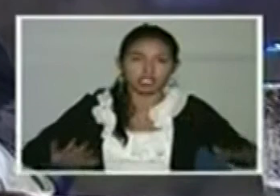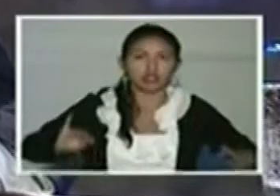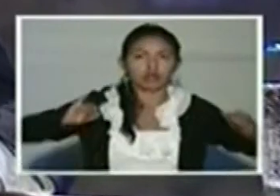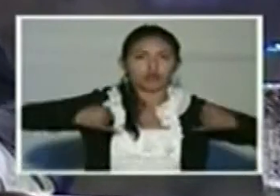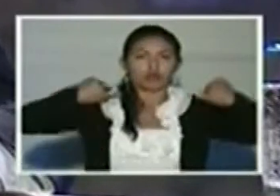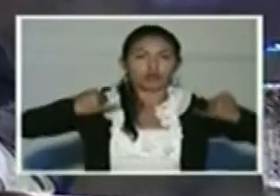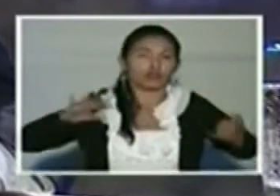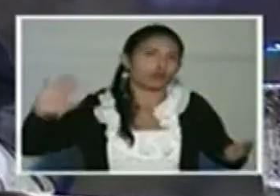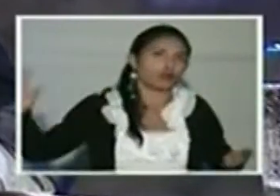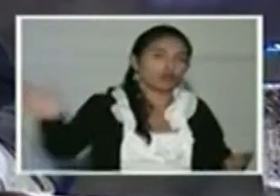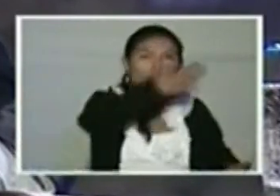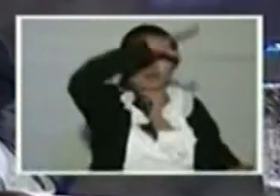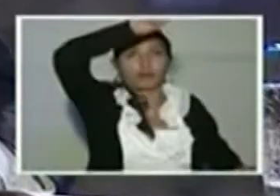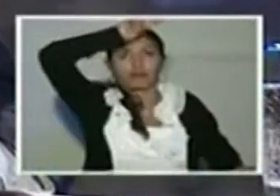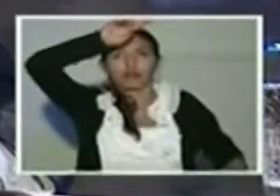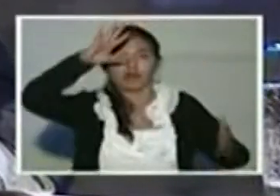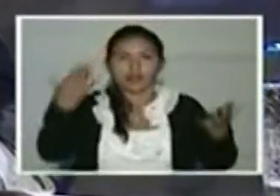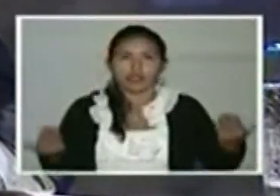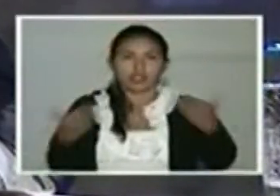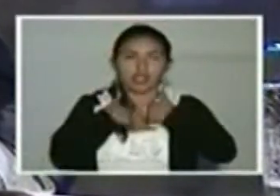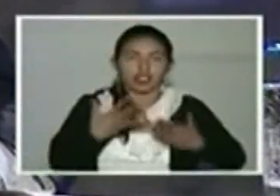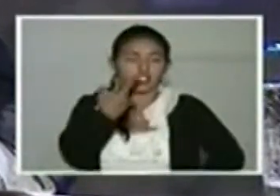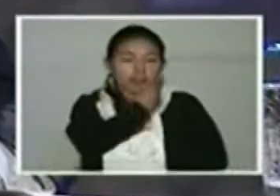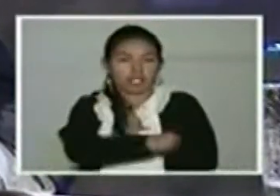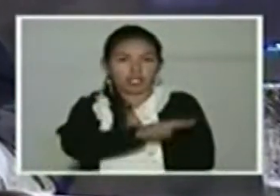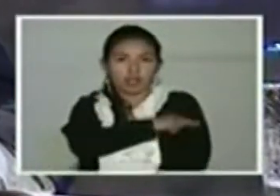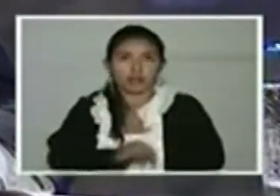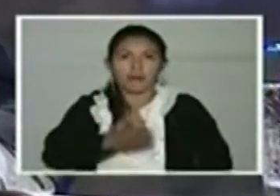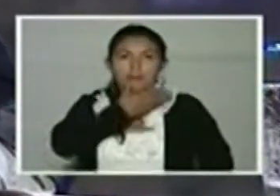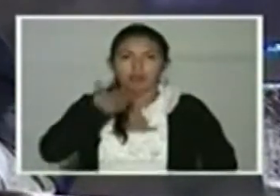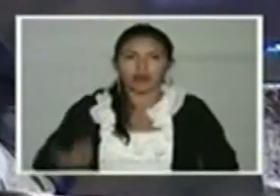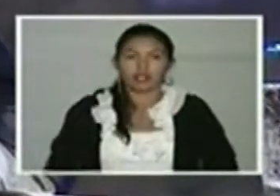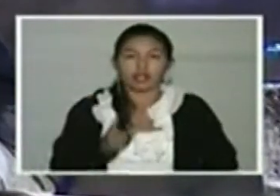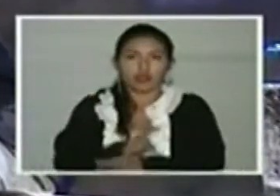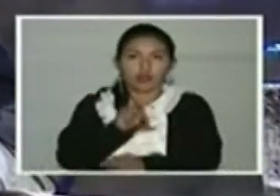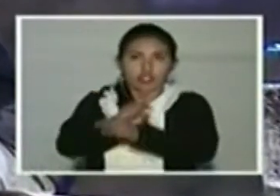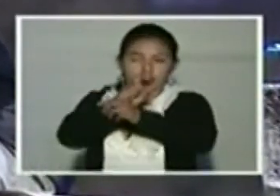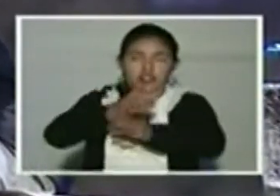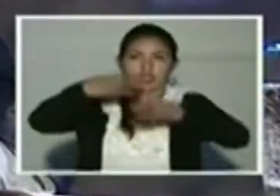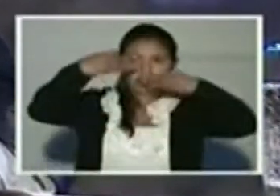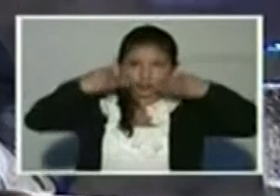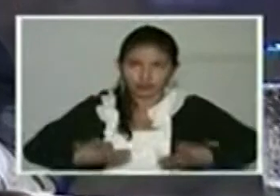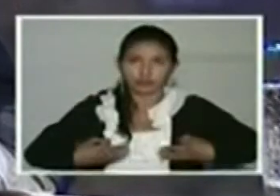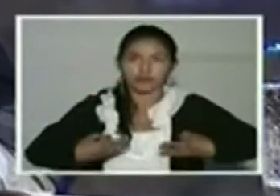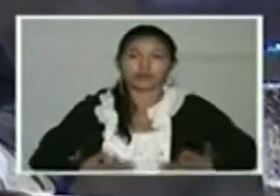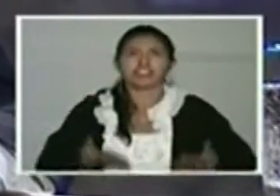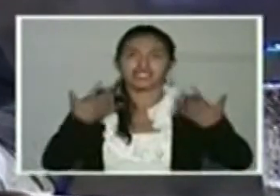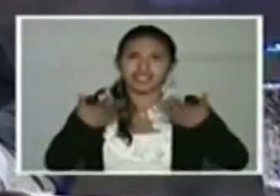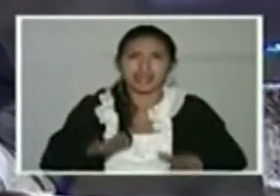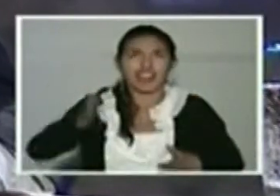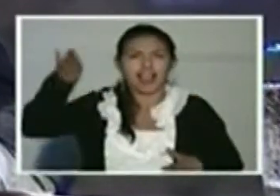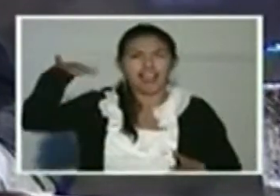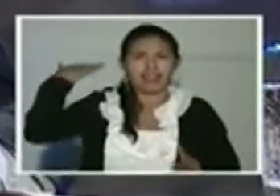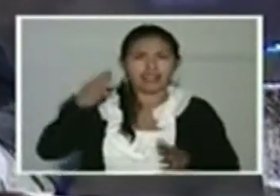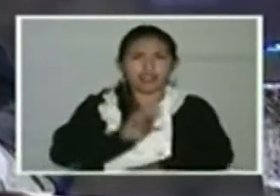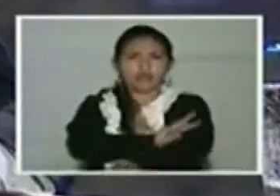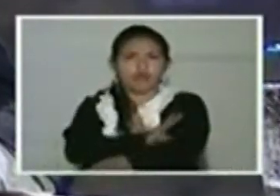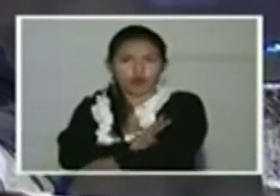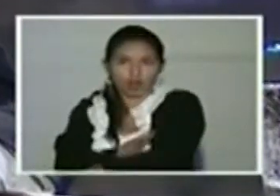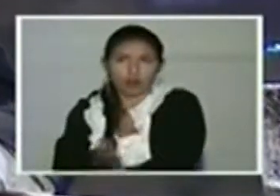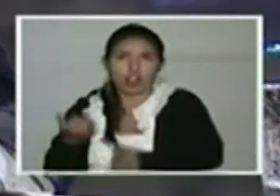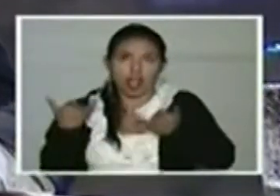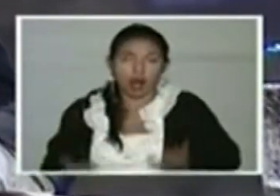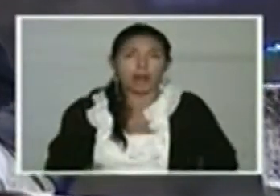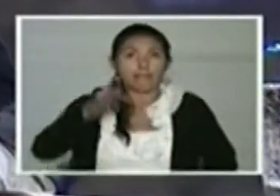juventud de todo el perú tenga salud y buena educación de calidad ya lo hice en moquegua y ahora